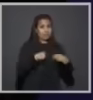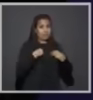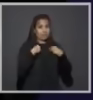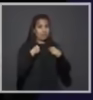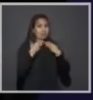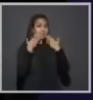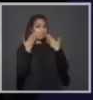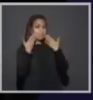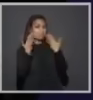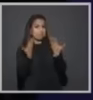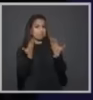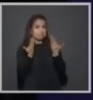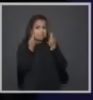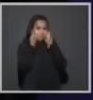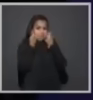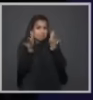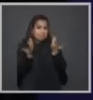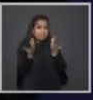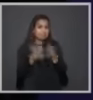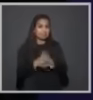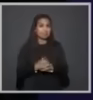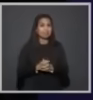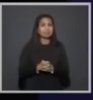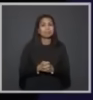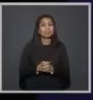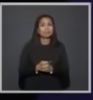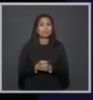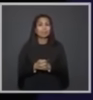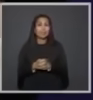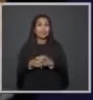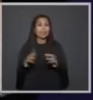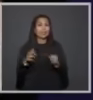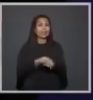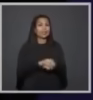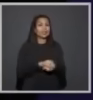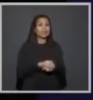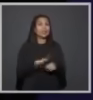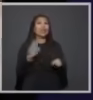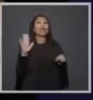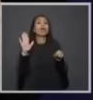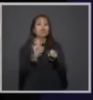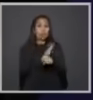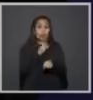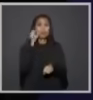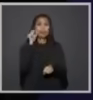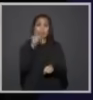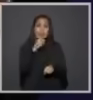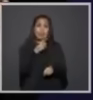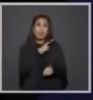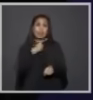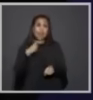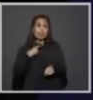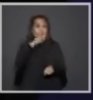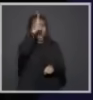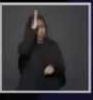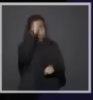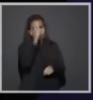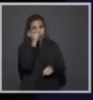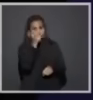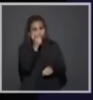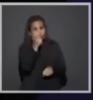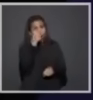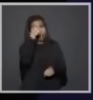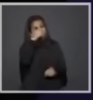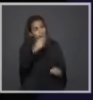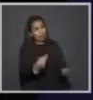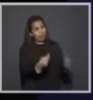pero además por convenir así a la economía, al comercio. O